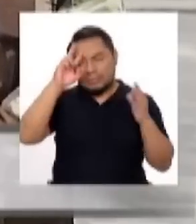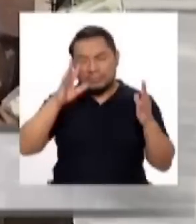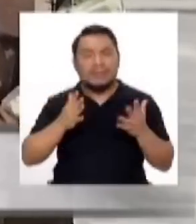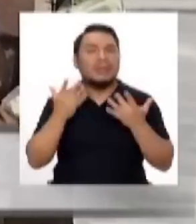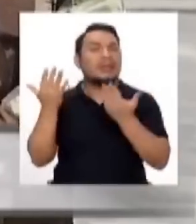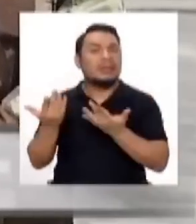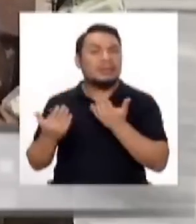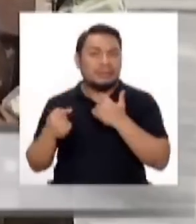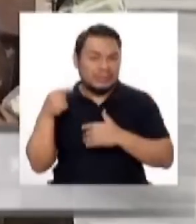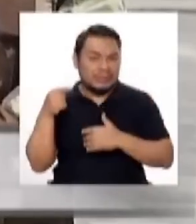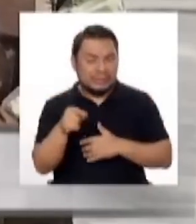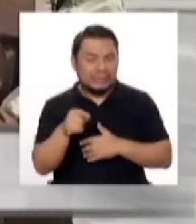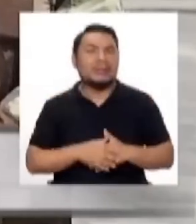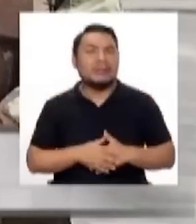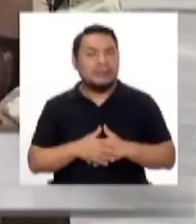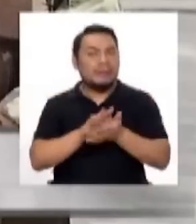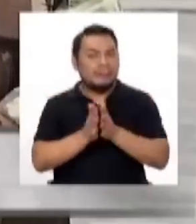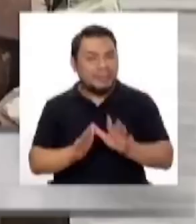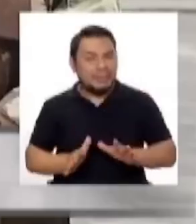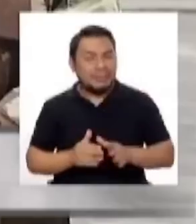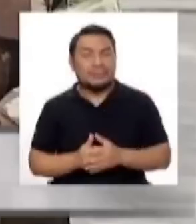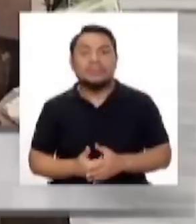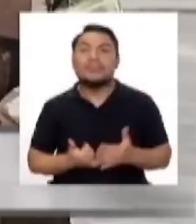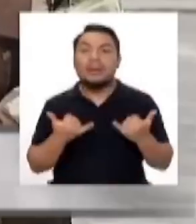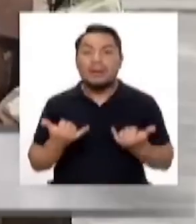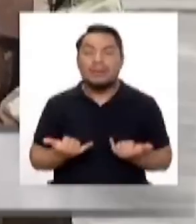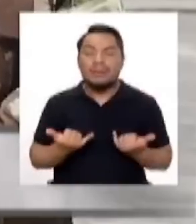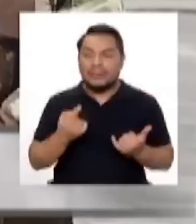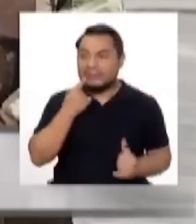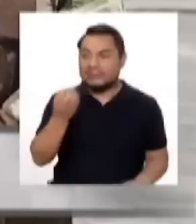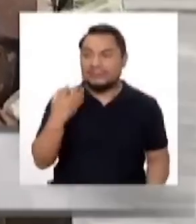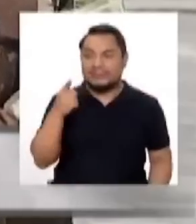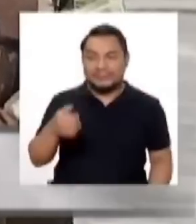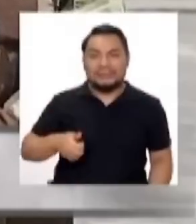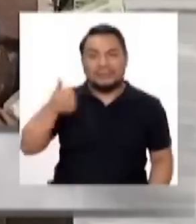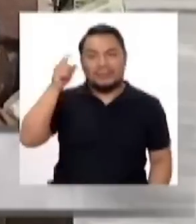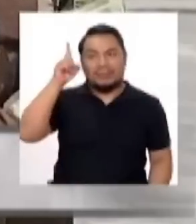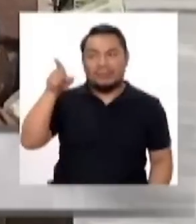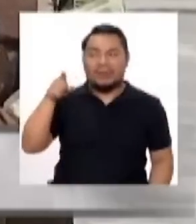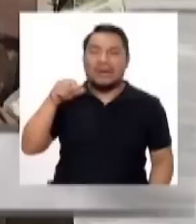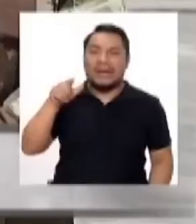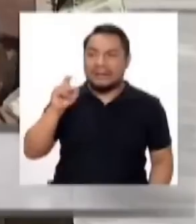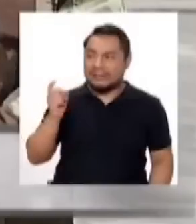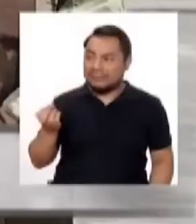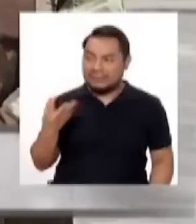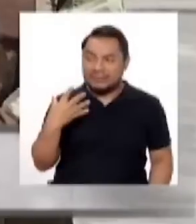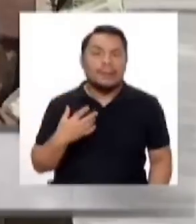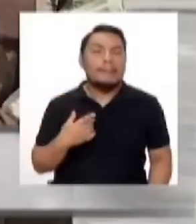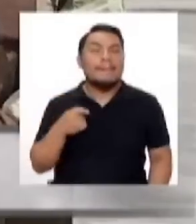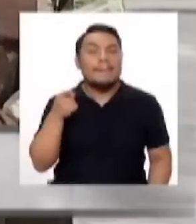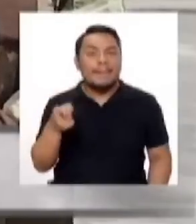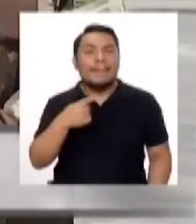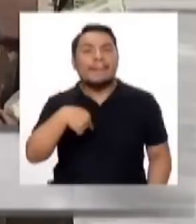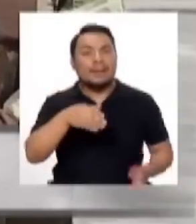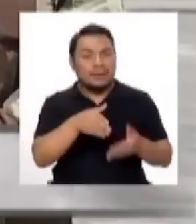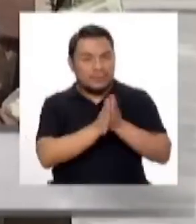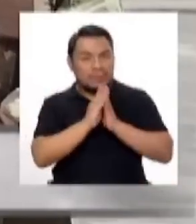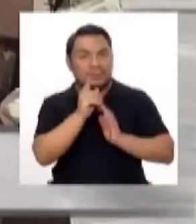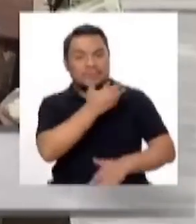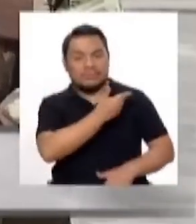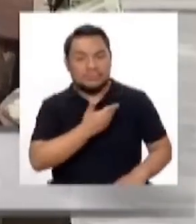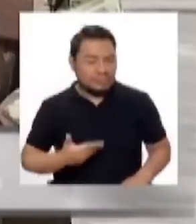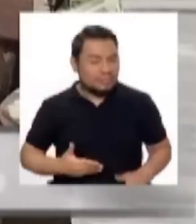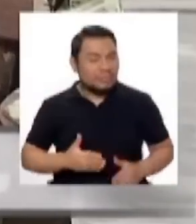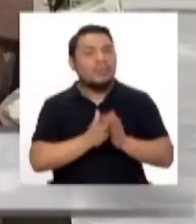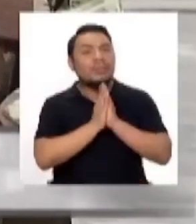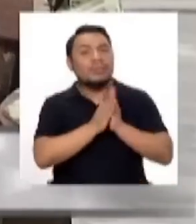eso. Y a la vez, en estos momentos, como dice nuestro presidente fundador, Alex González, le hemos pedido que a la